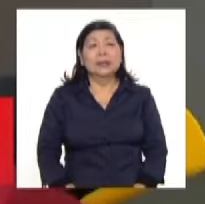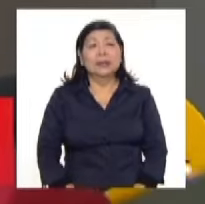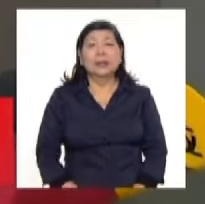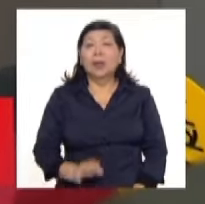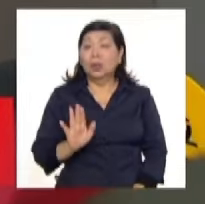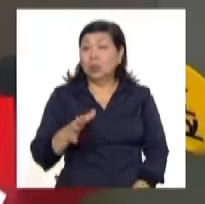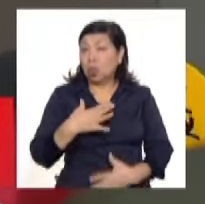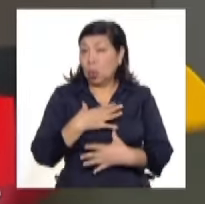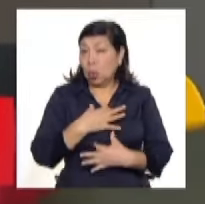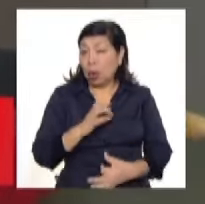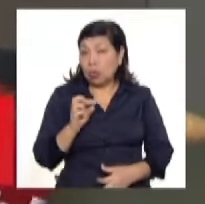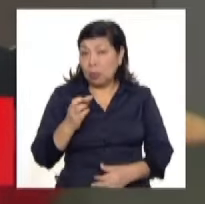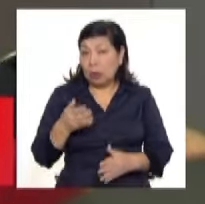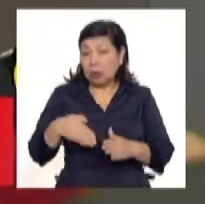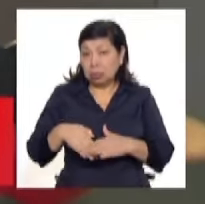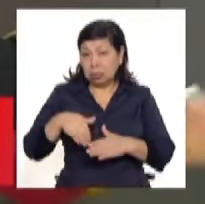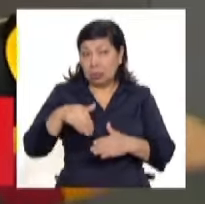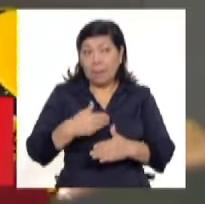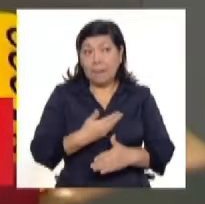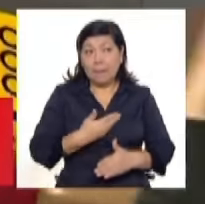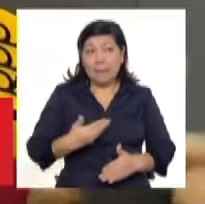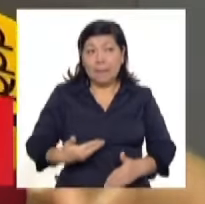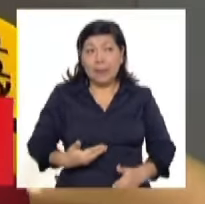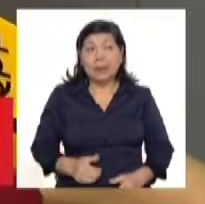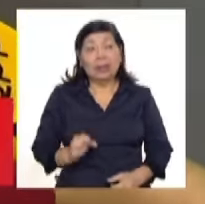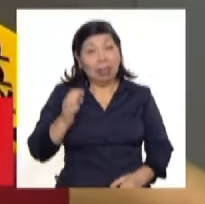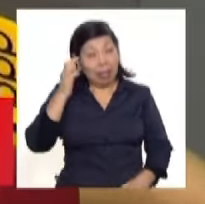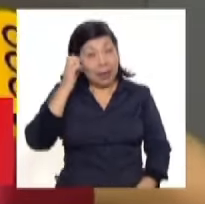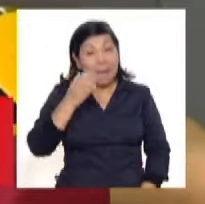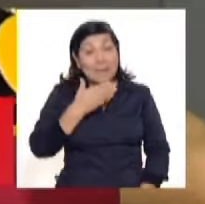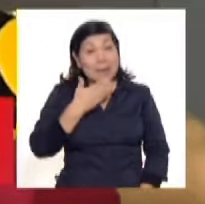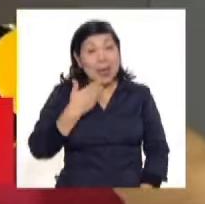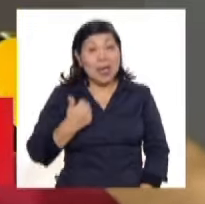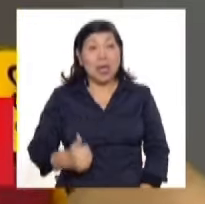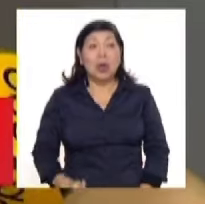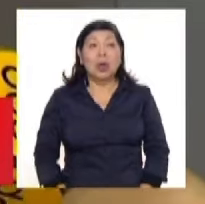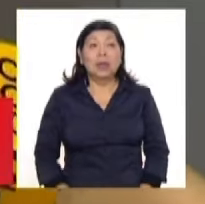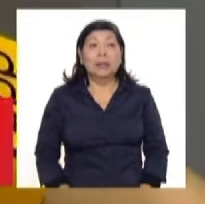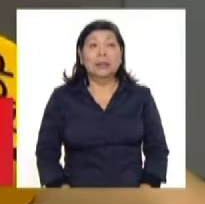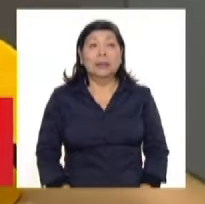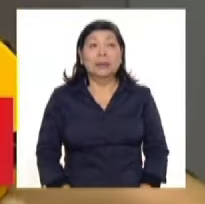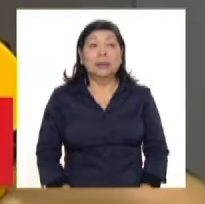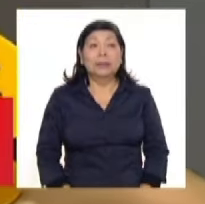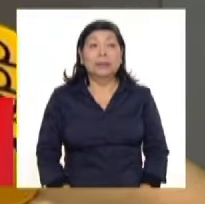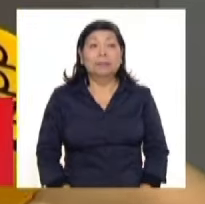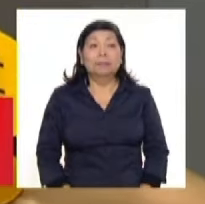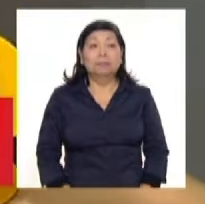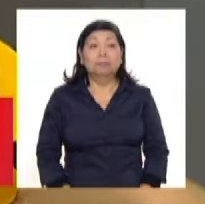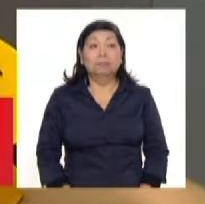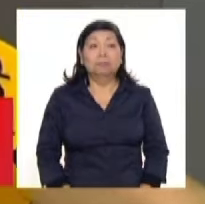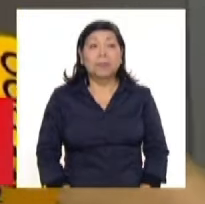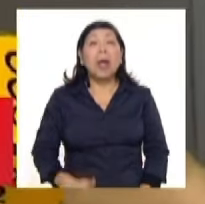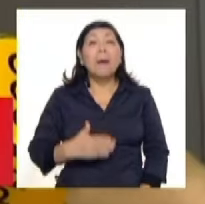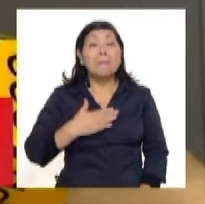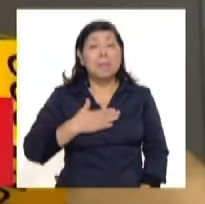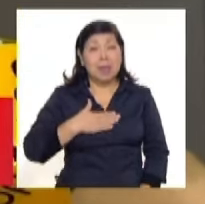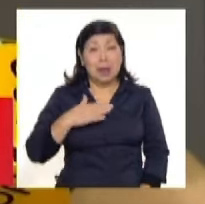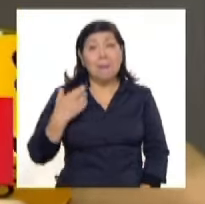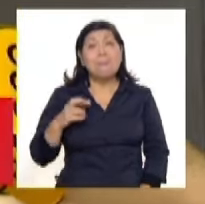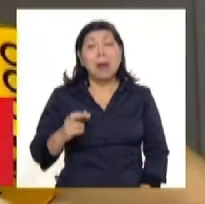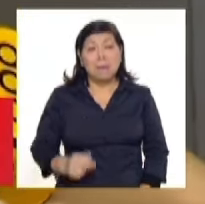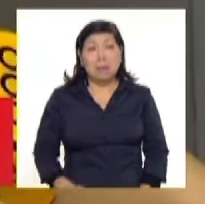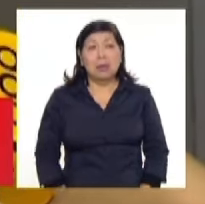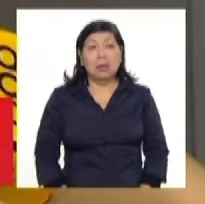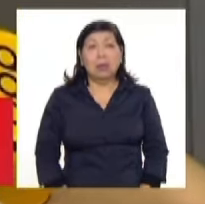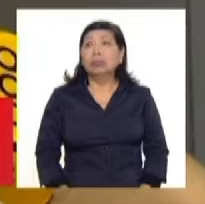¿A usted le gustaría que su padre sea candidato presidencial o cree que sería un buen candidato presidencial? Mi padre